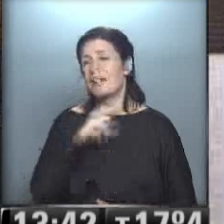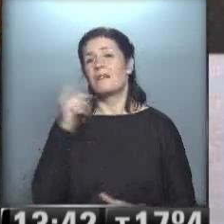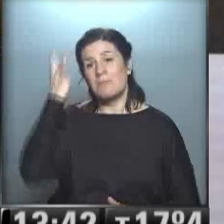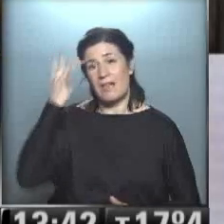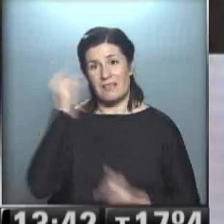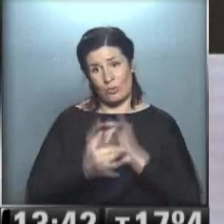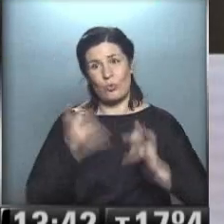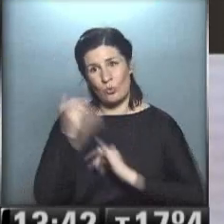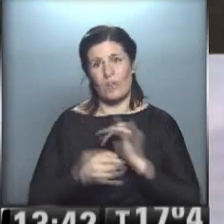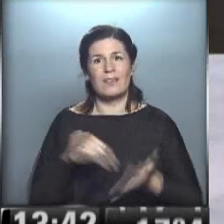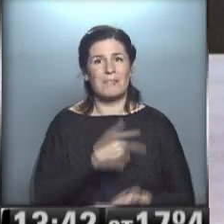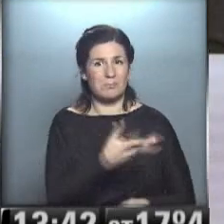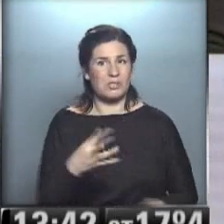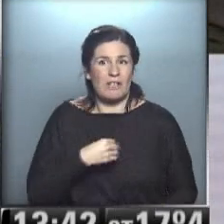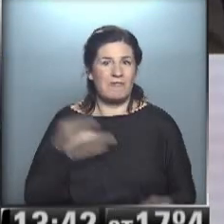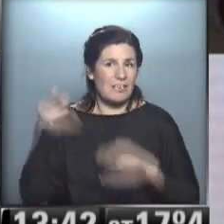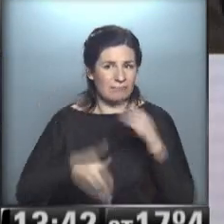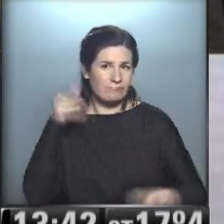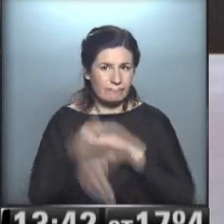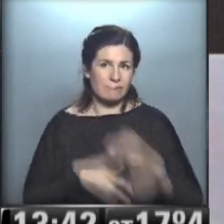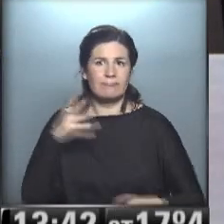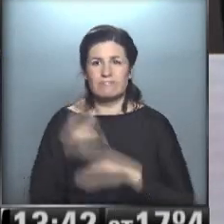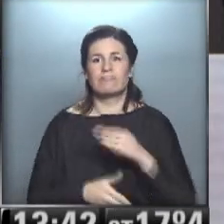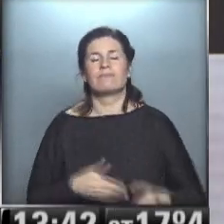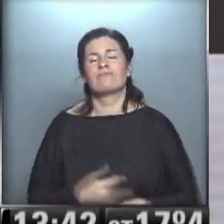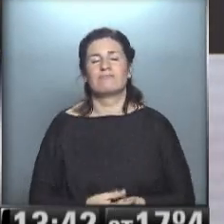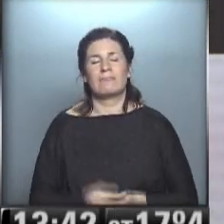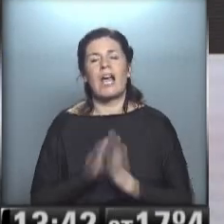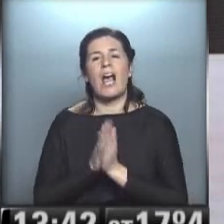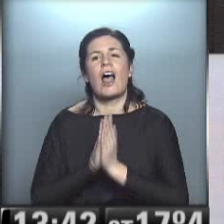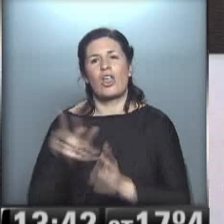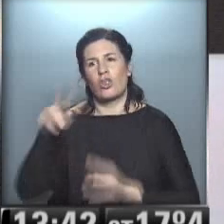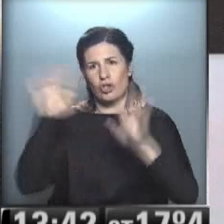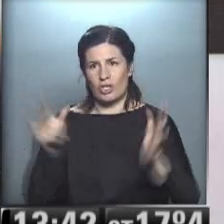testimonio de los fieles que vienen a rendir homenaje al santo